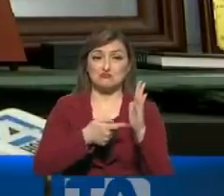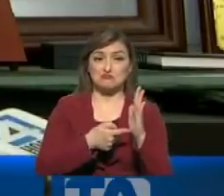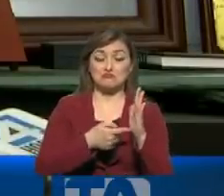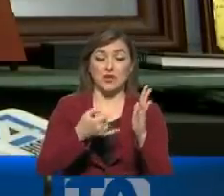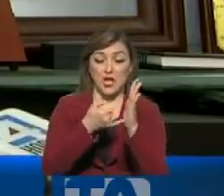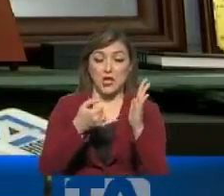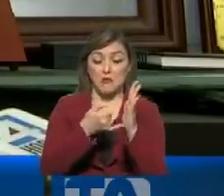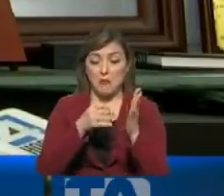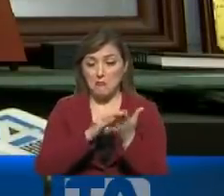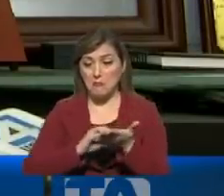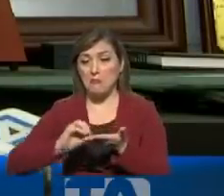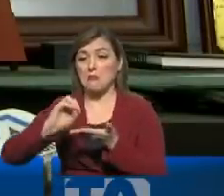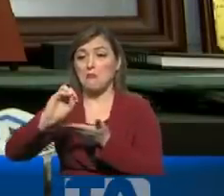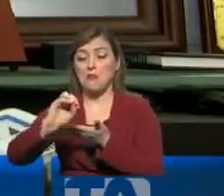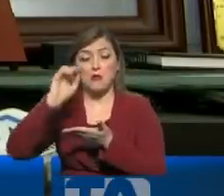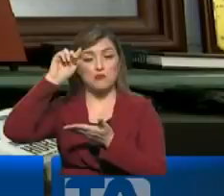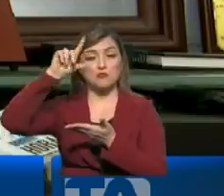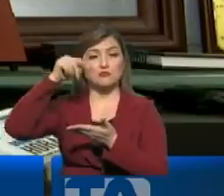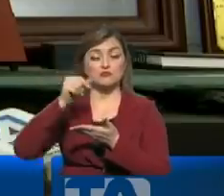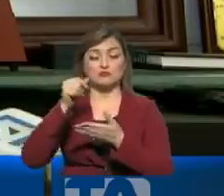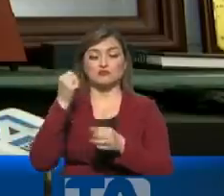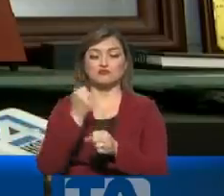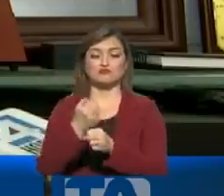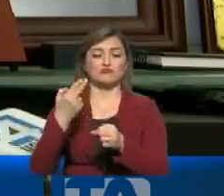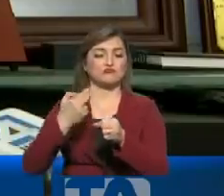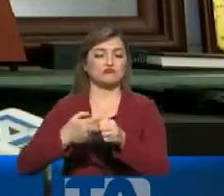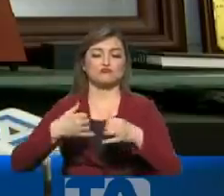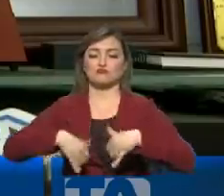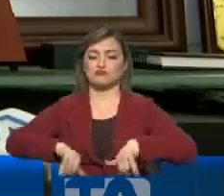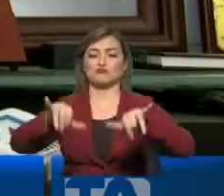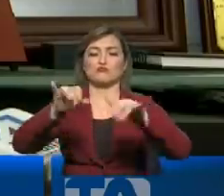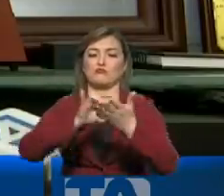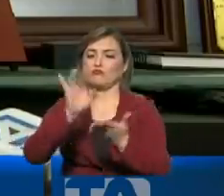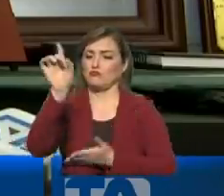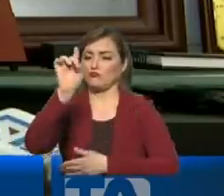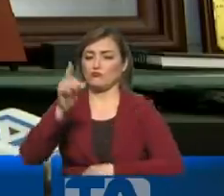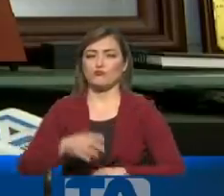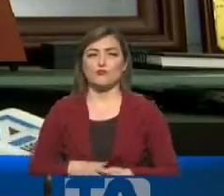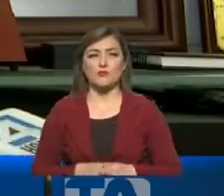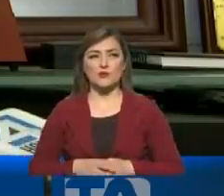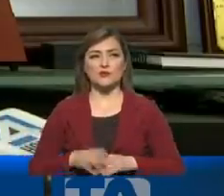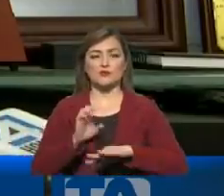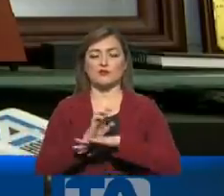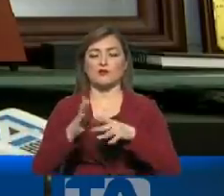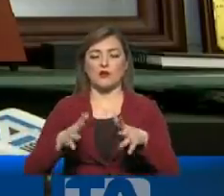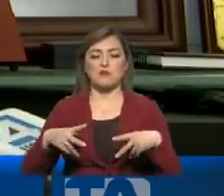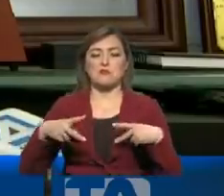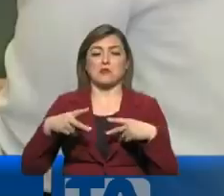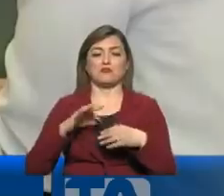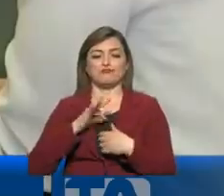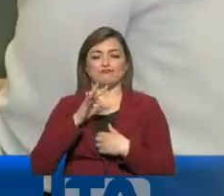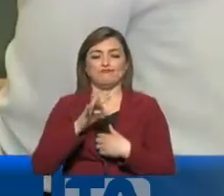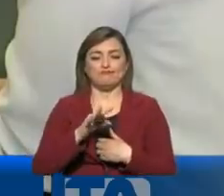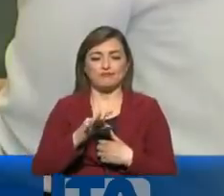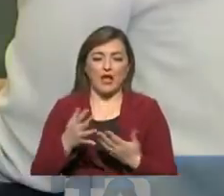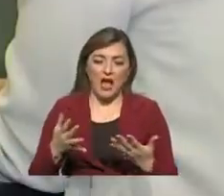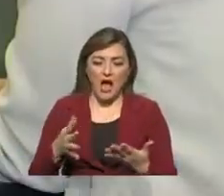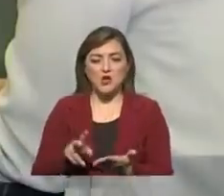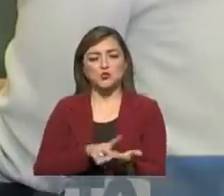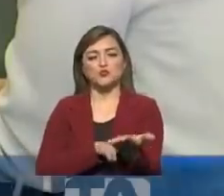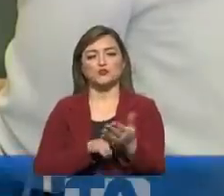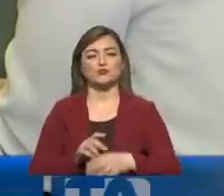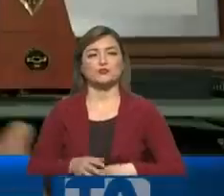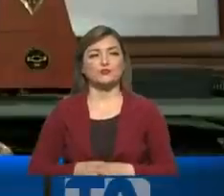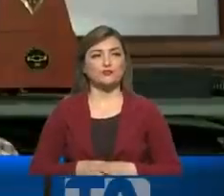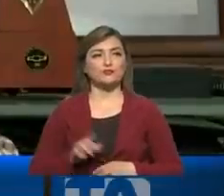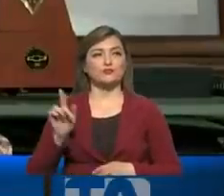significa sostener empleos. El sector y los ecuatorianos se han logrado adaptar a la formalidad y a convivir con el virus. Wilson Galarza, propietario